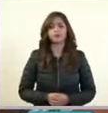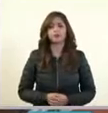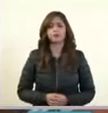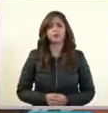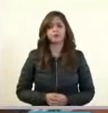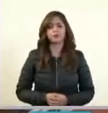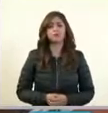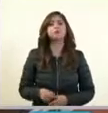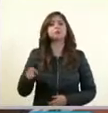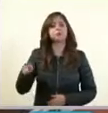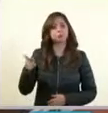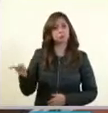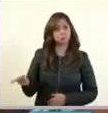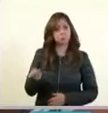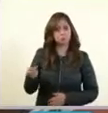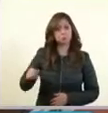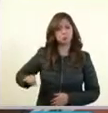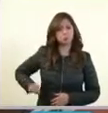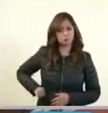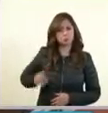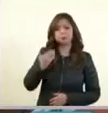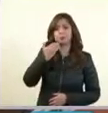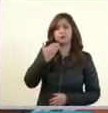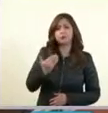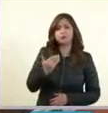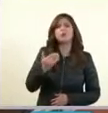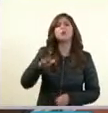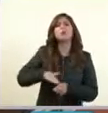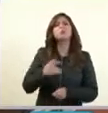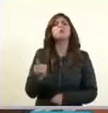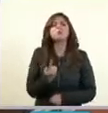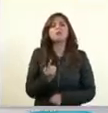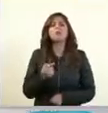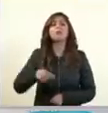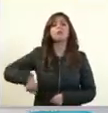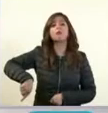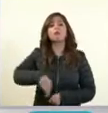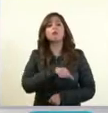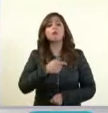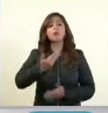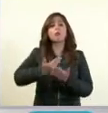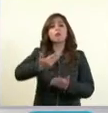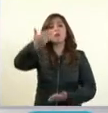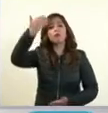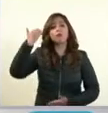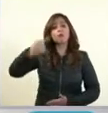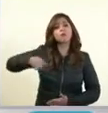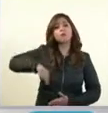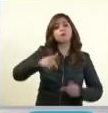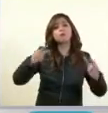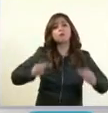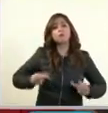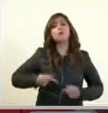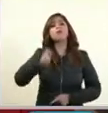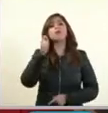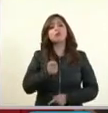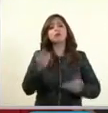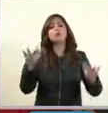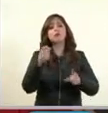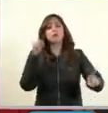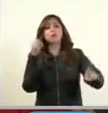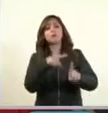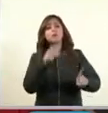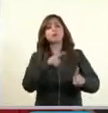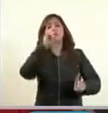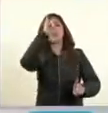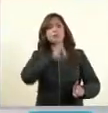está manejando, qué buena pregunta estás haciendo, Lili. ¿Sabes por qué? Porque teníamos como un entendido en que siempre tenía que ser el jefe de familia, ¿no? Ajá. O